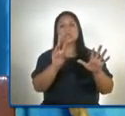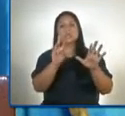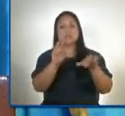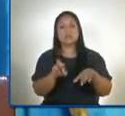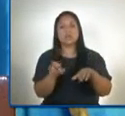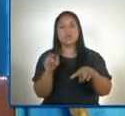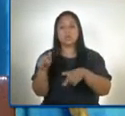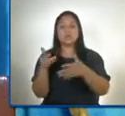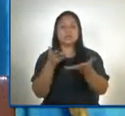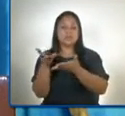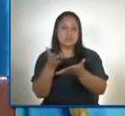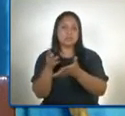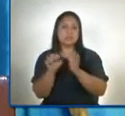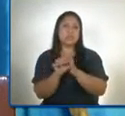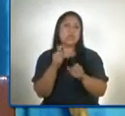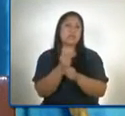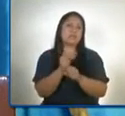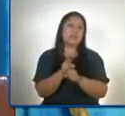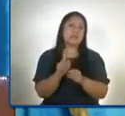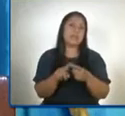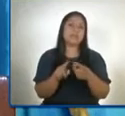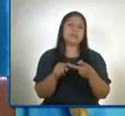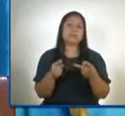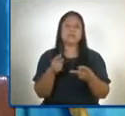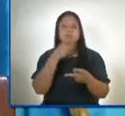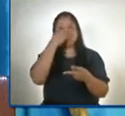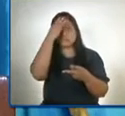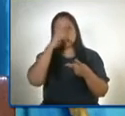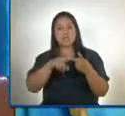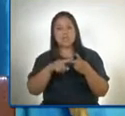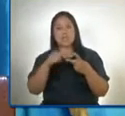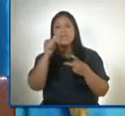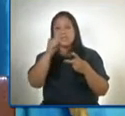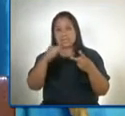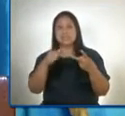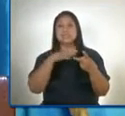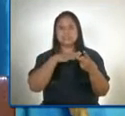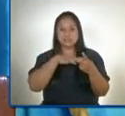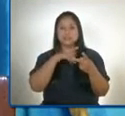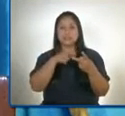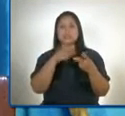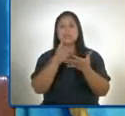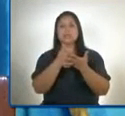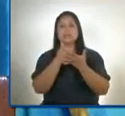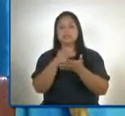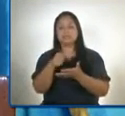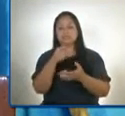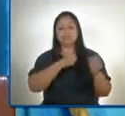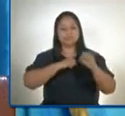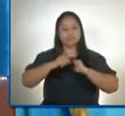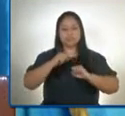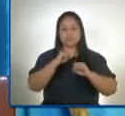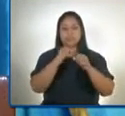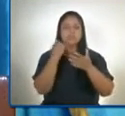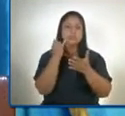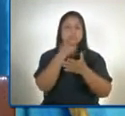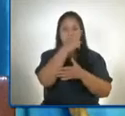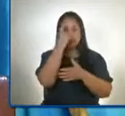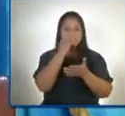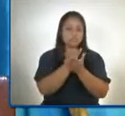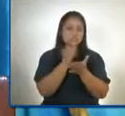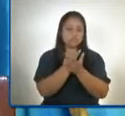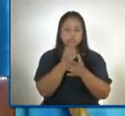atendiendo, sectores como Alta Verapaz, el departamento de Quichés, en donde se tiene la colaboración y todo el trabajo interinstitucional y con las